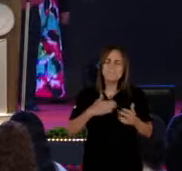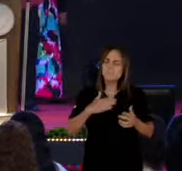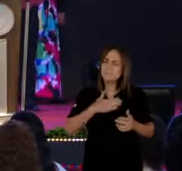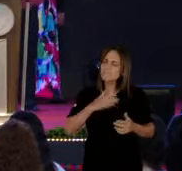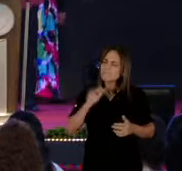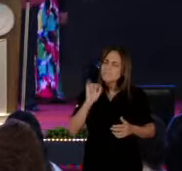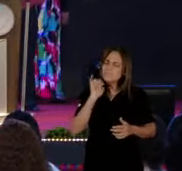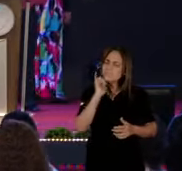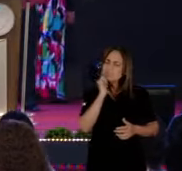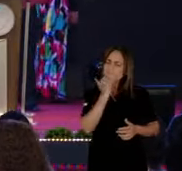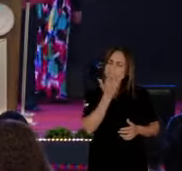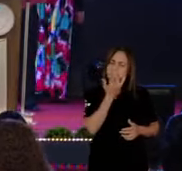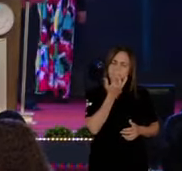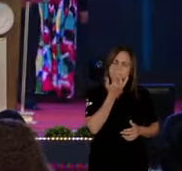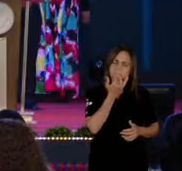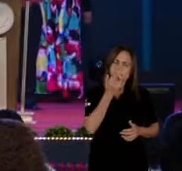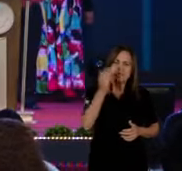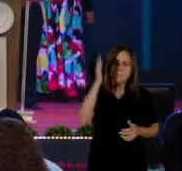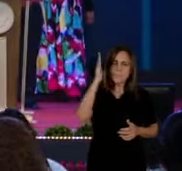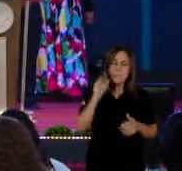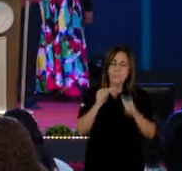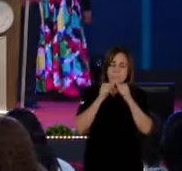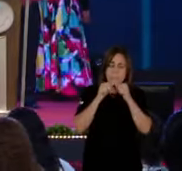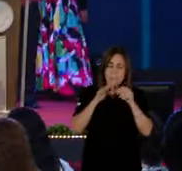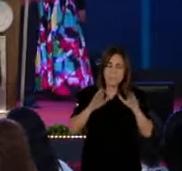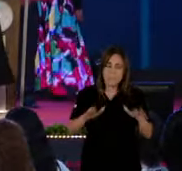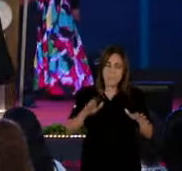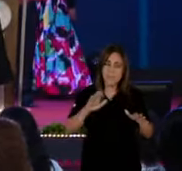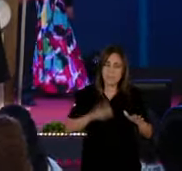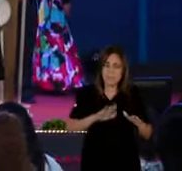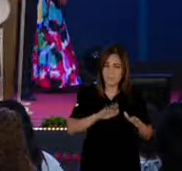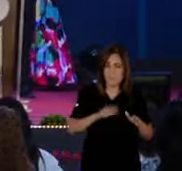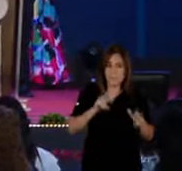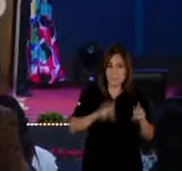soy. Dios bendiga a este pueblo que acepta a Cristo.